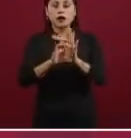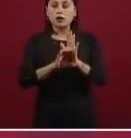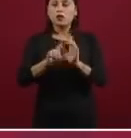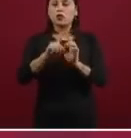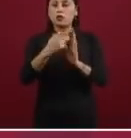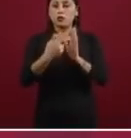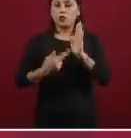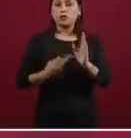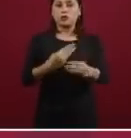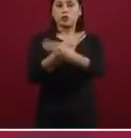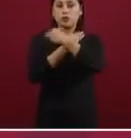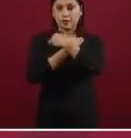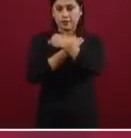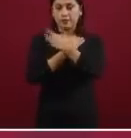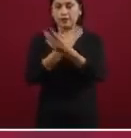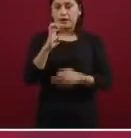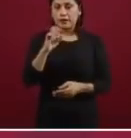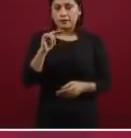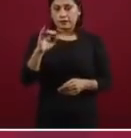y incluyen